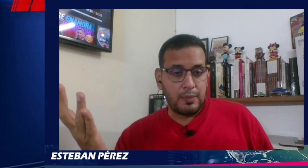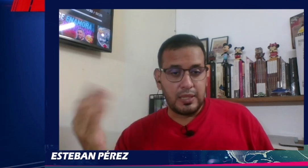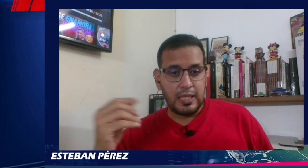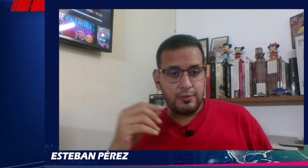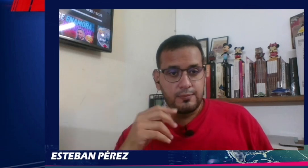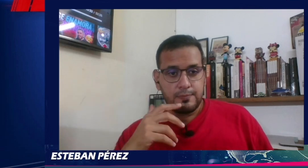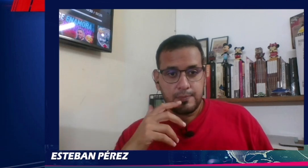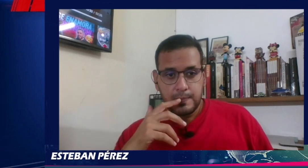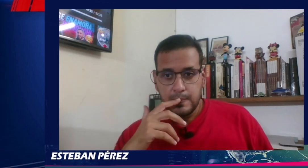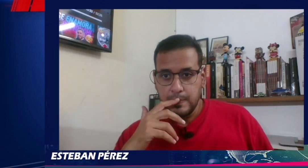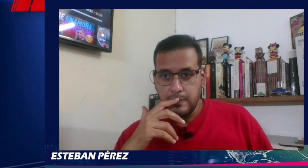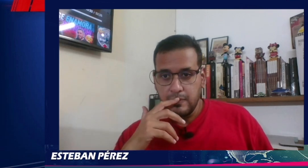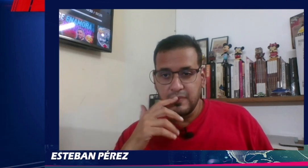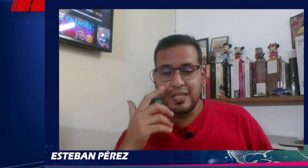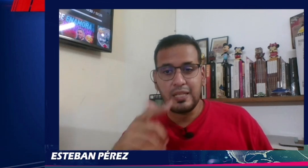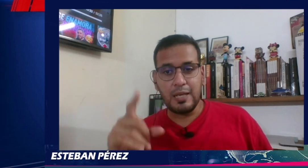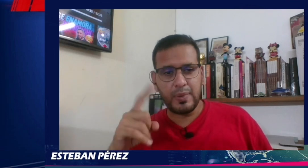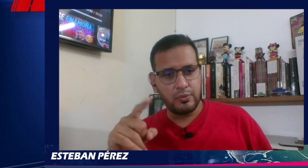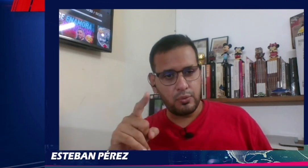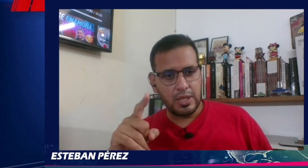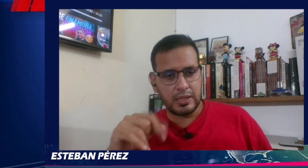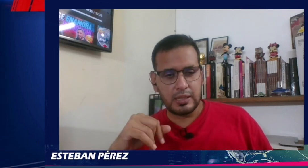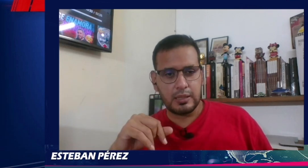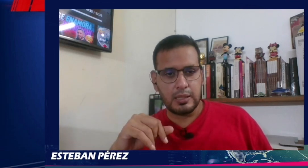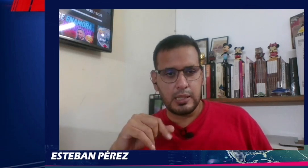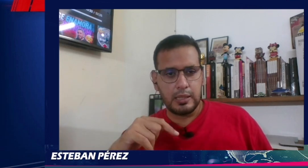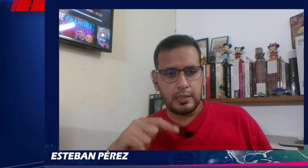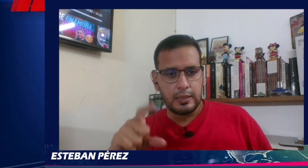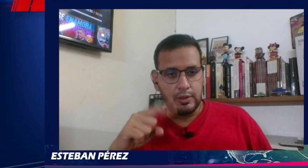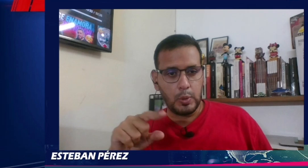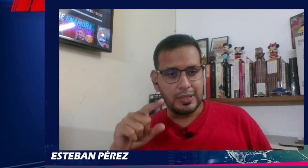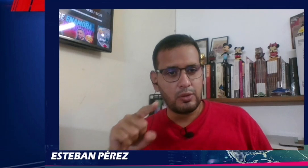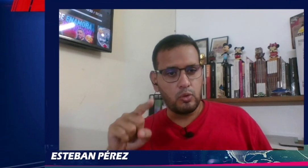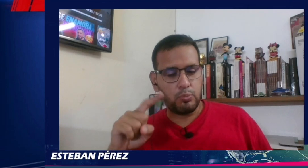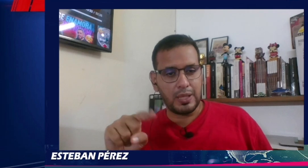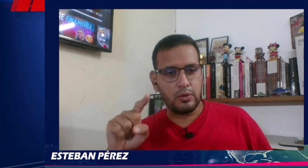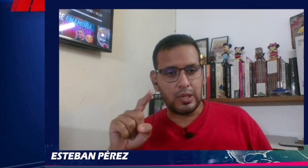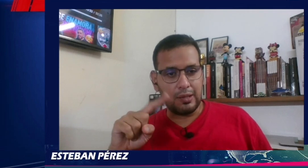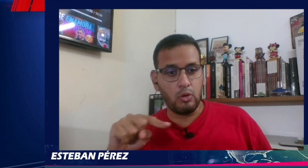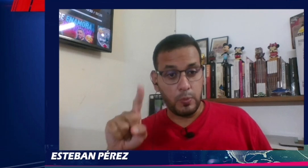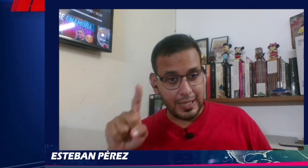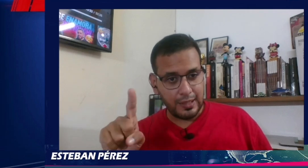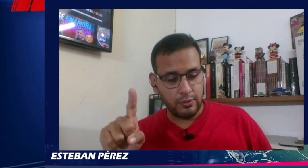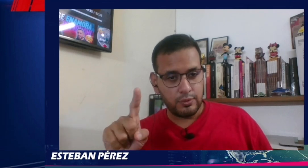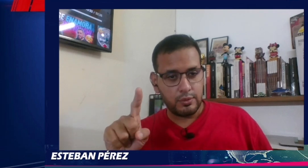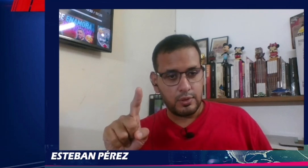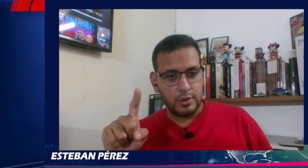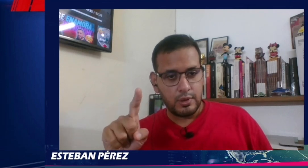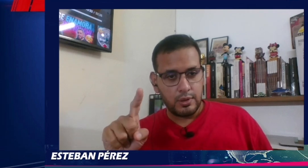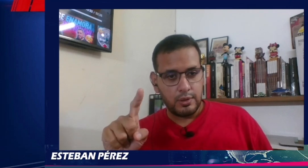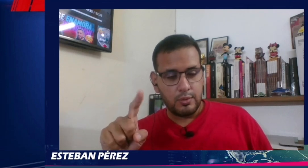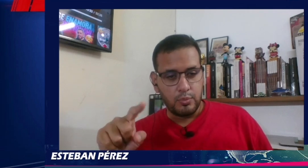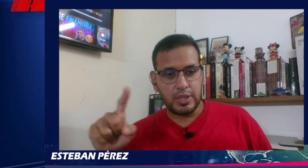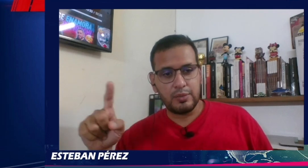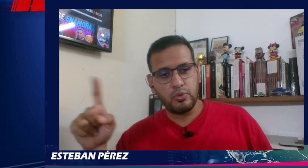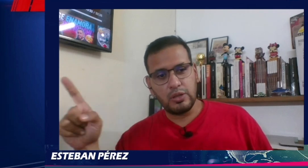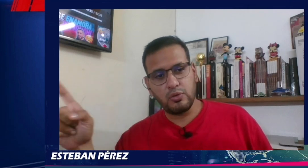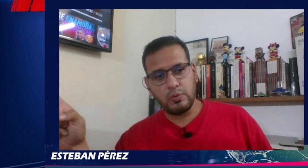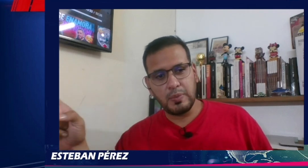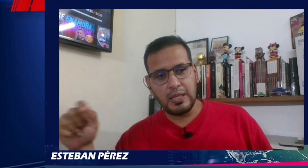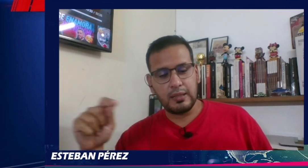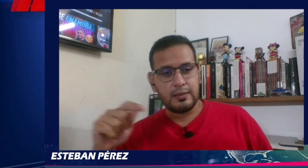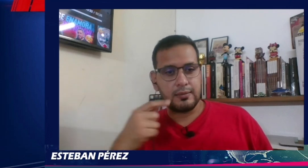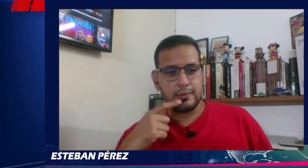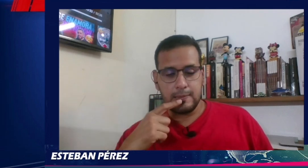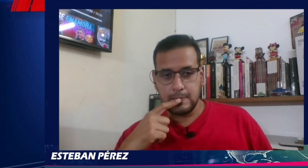no se la aplicaron. Y hay personas que todavía están culpando al gobierno porque se murieron